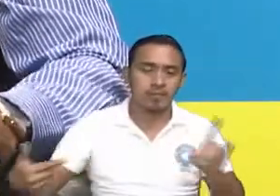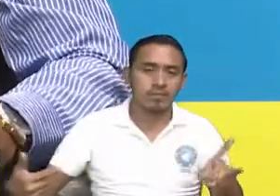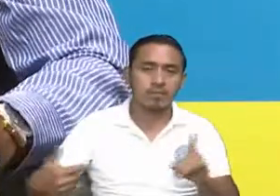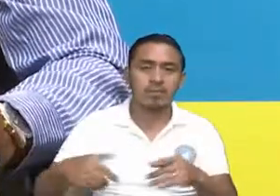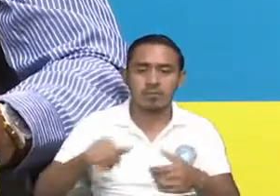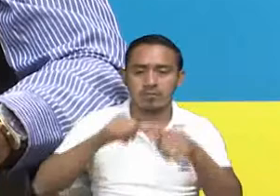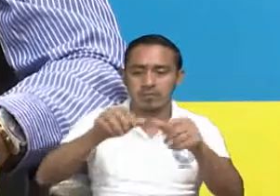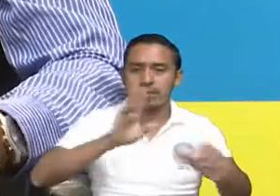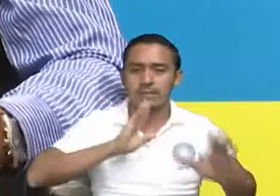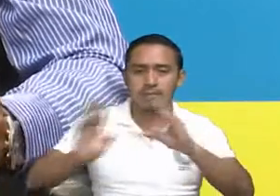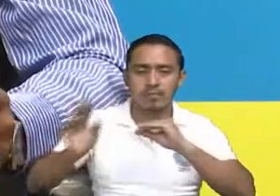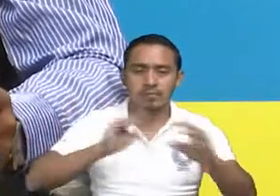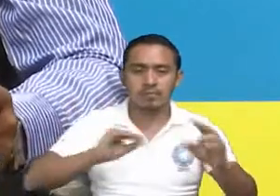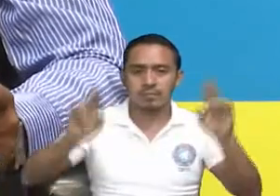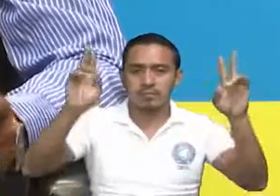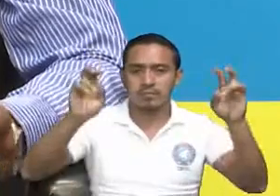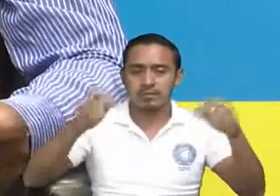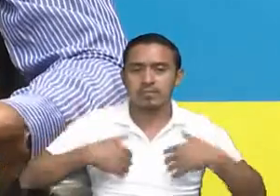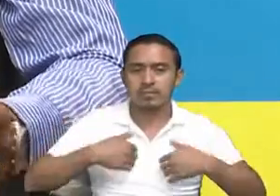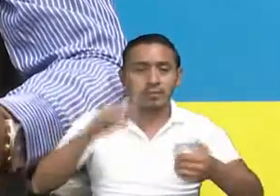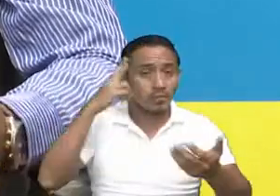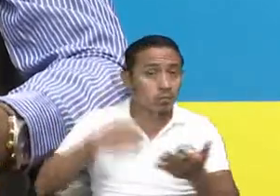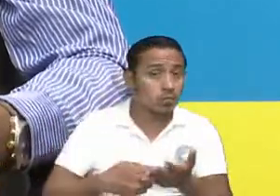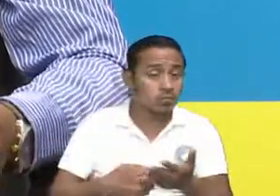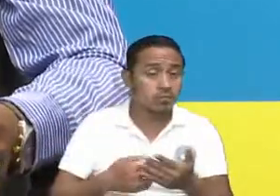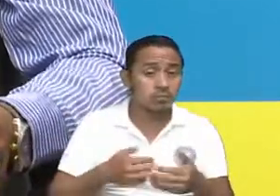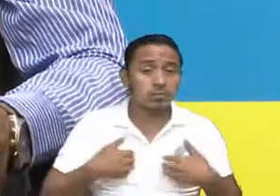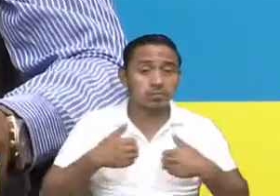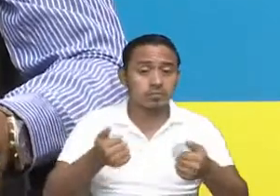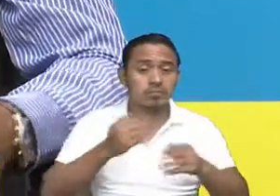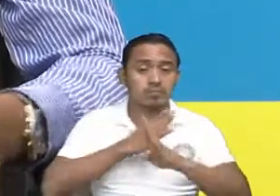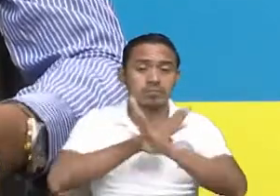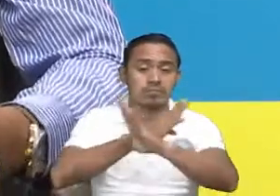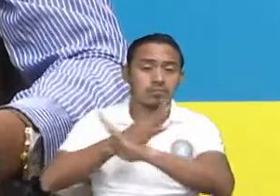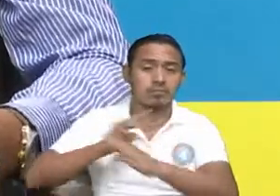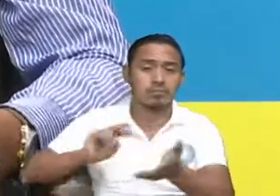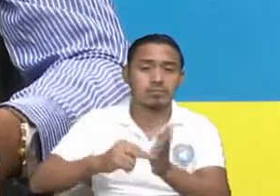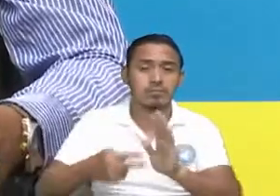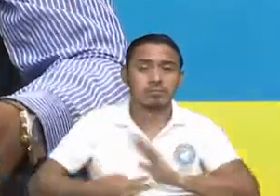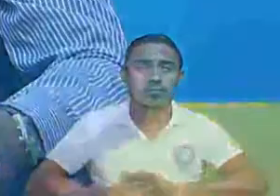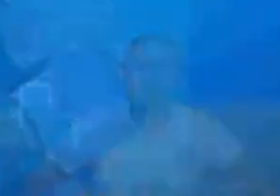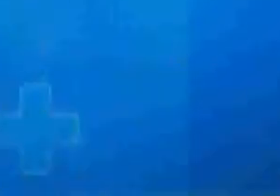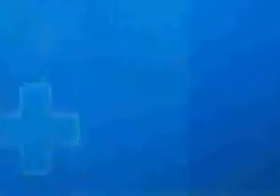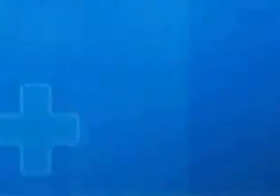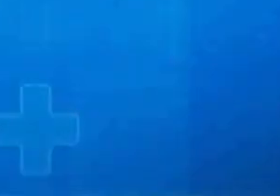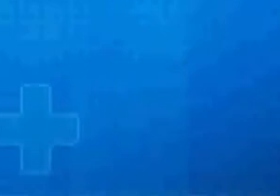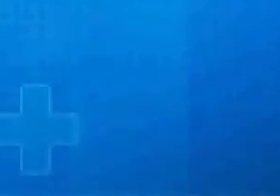seguir conversando sobre temas de salud. Recuerde que prevenir también es salud.